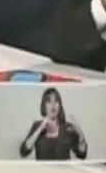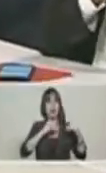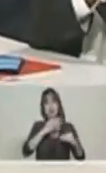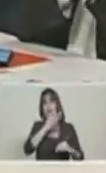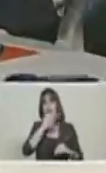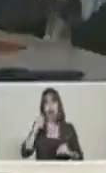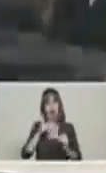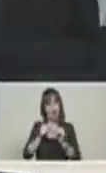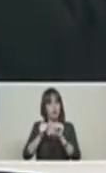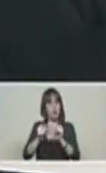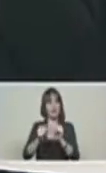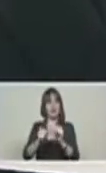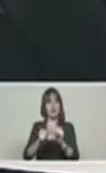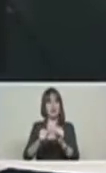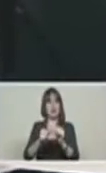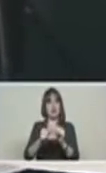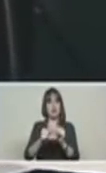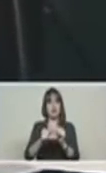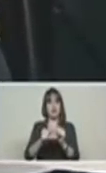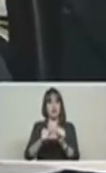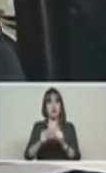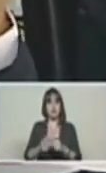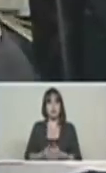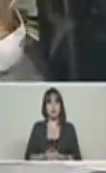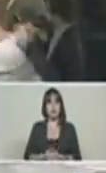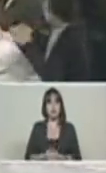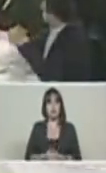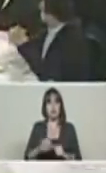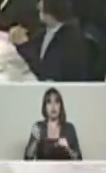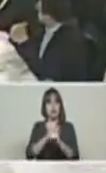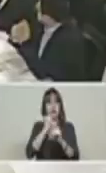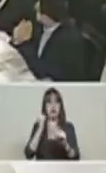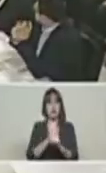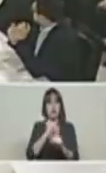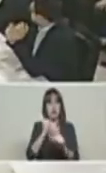manera permanente. Y